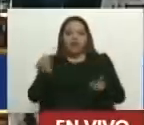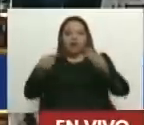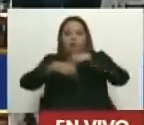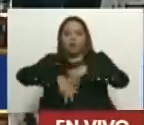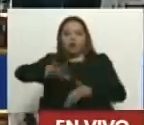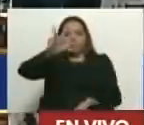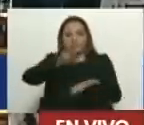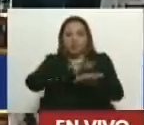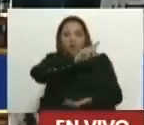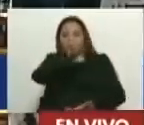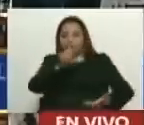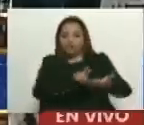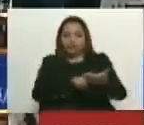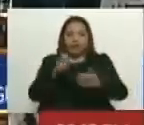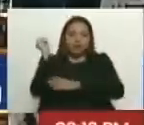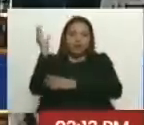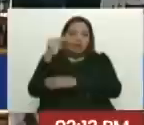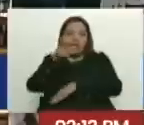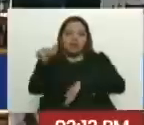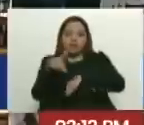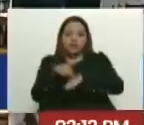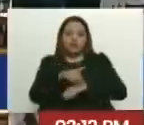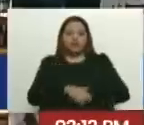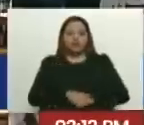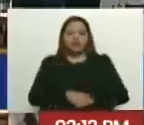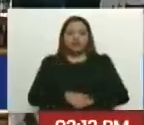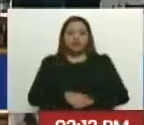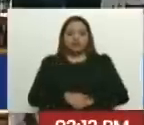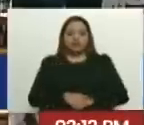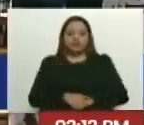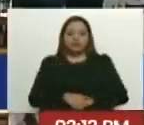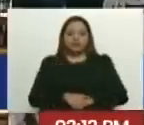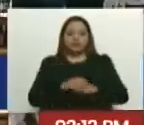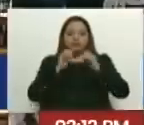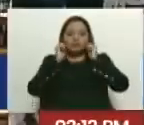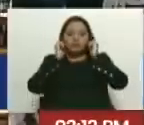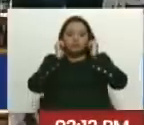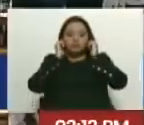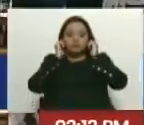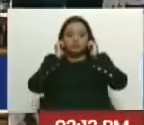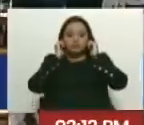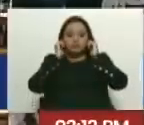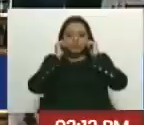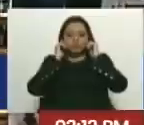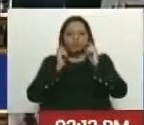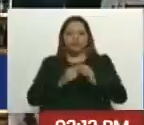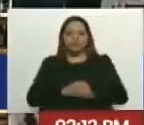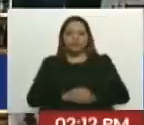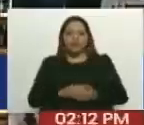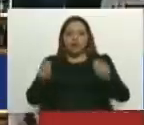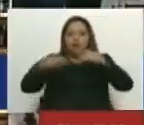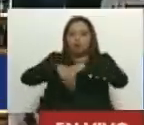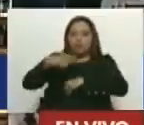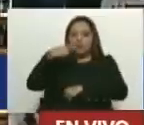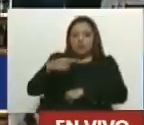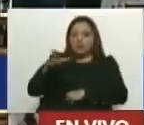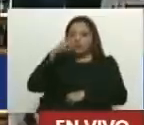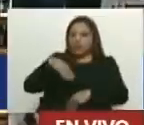por unanimidad por nuestra Asamblea Nacional. Un acuerdo en repudio a